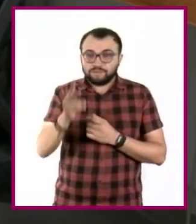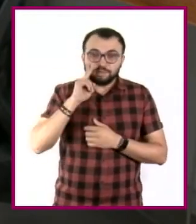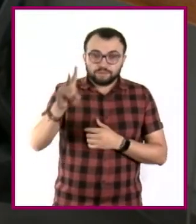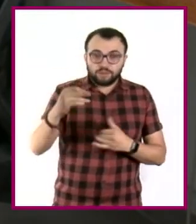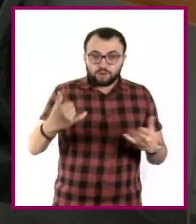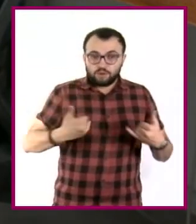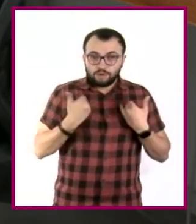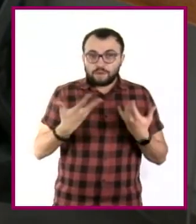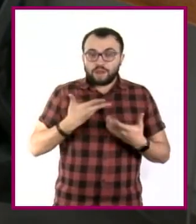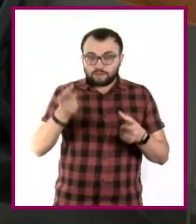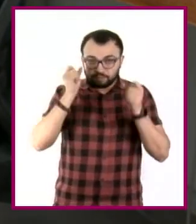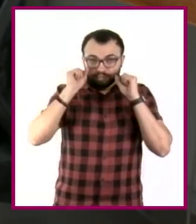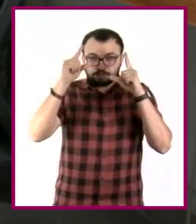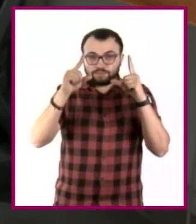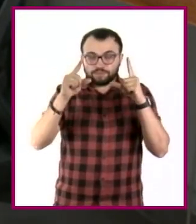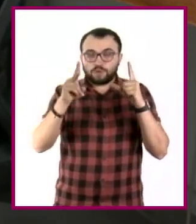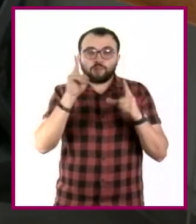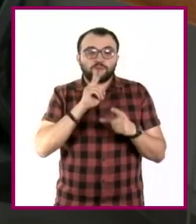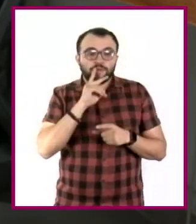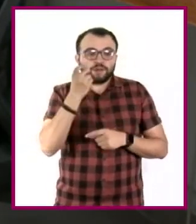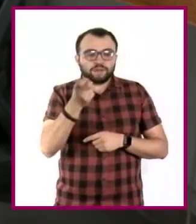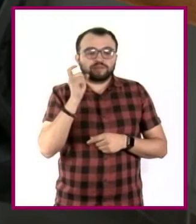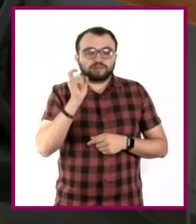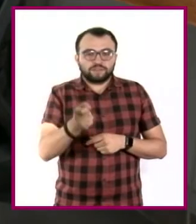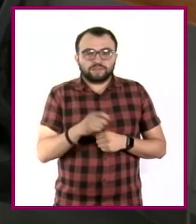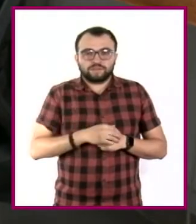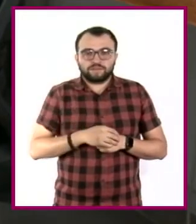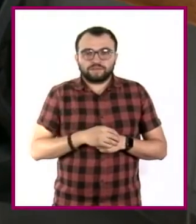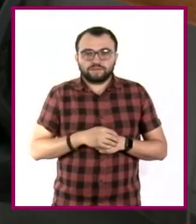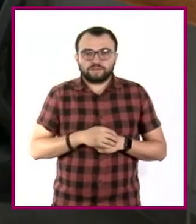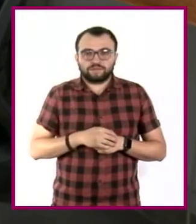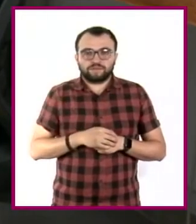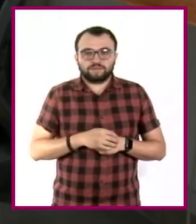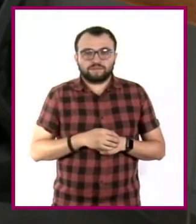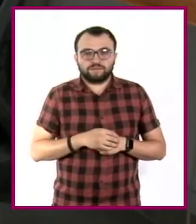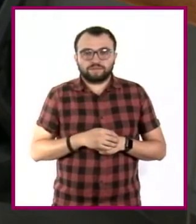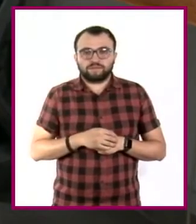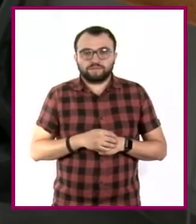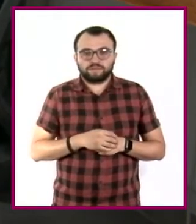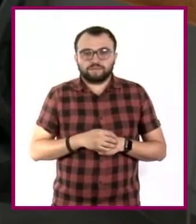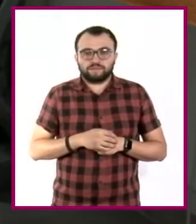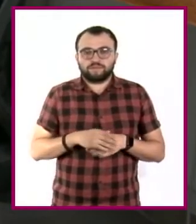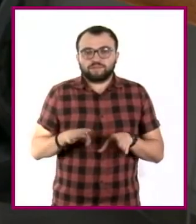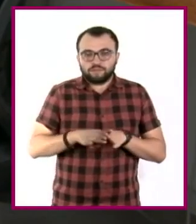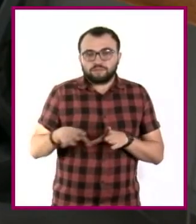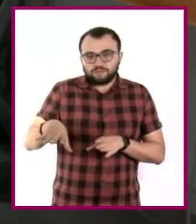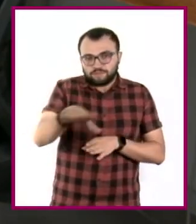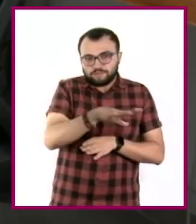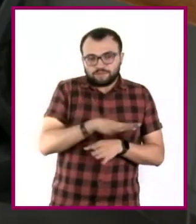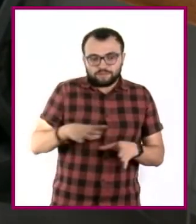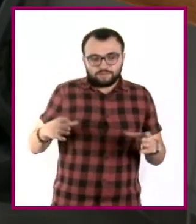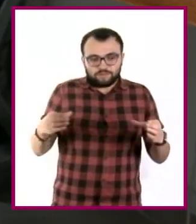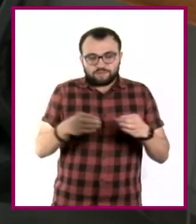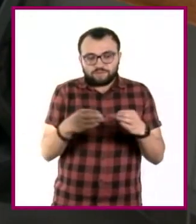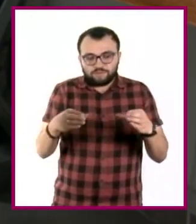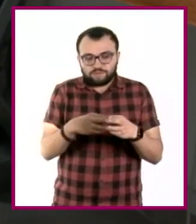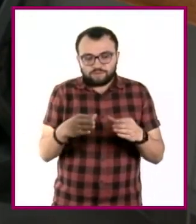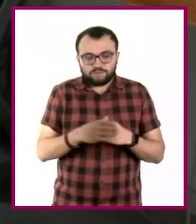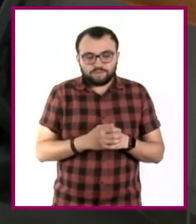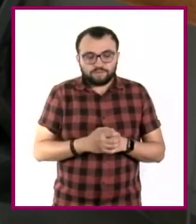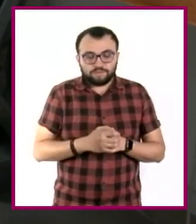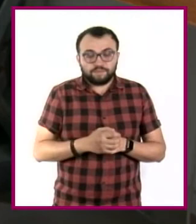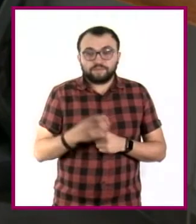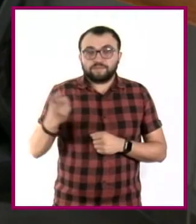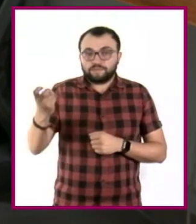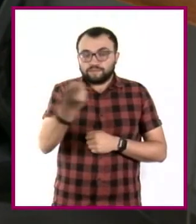han despertado. Prueba de ello son los y las activistas, científicos, estudiantes, empresarios, etc.